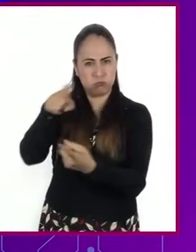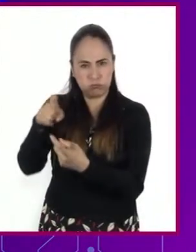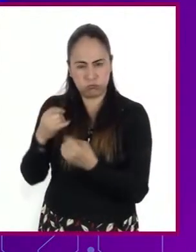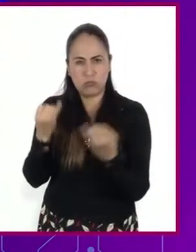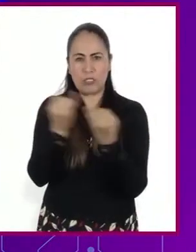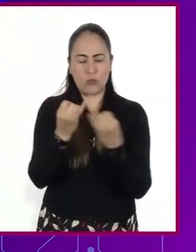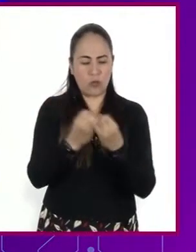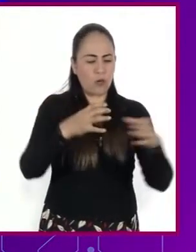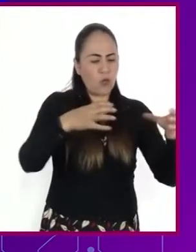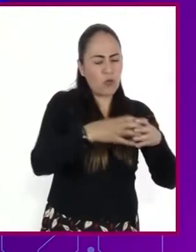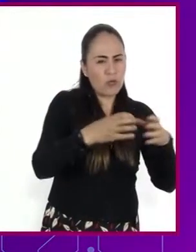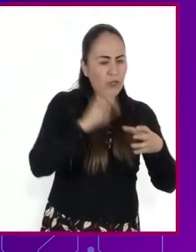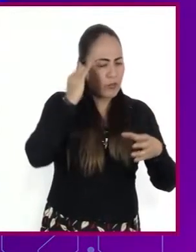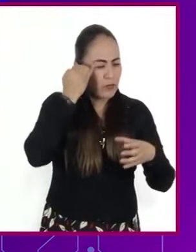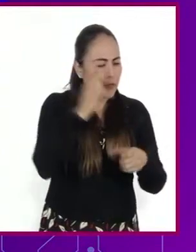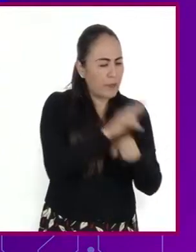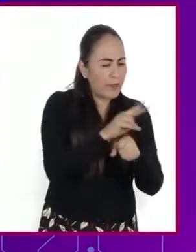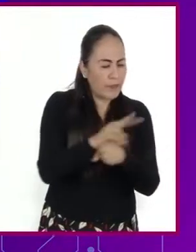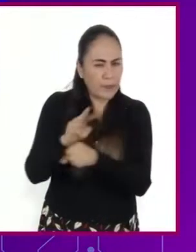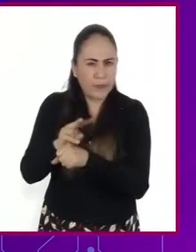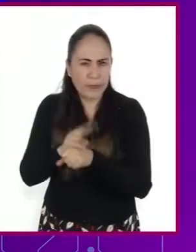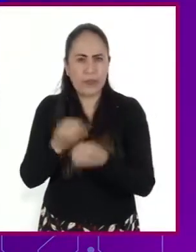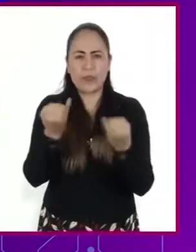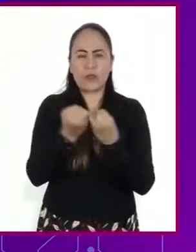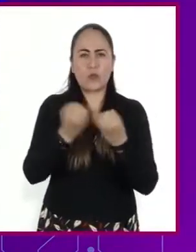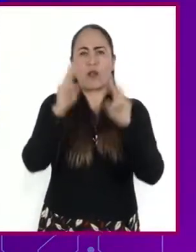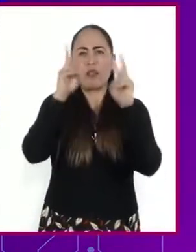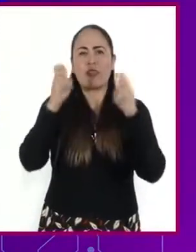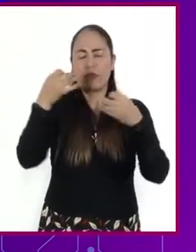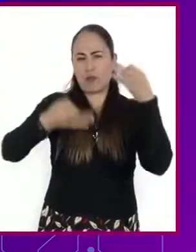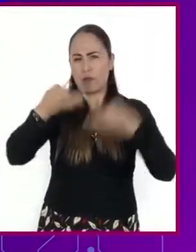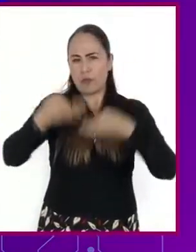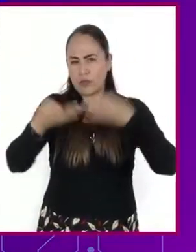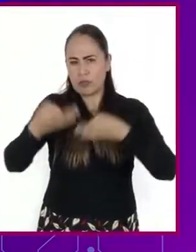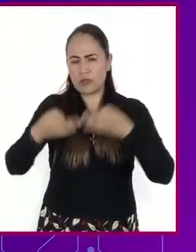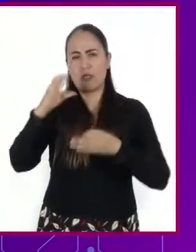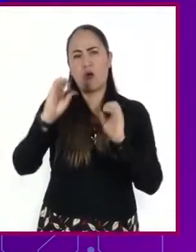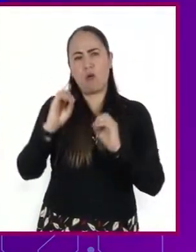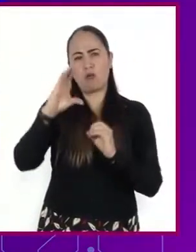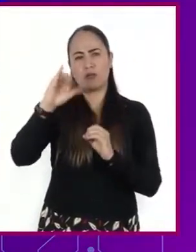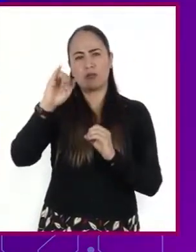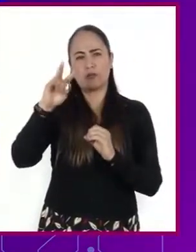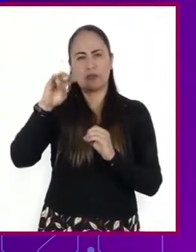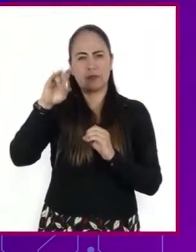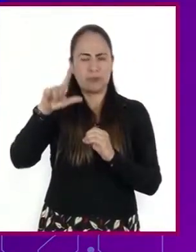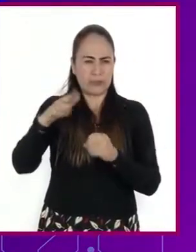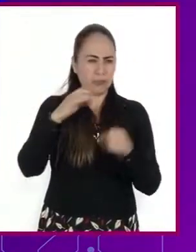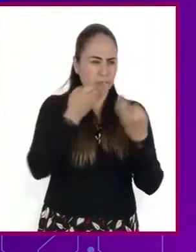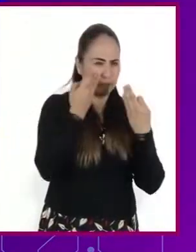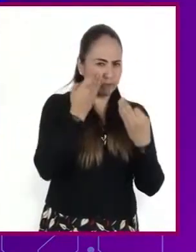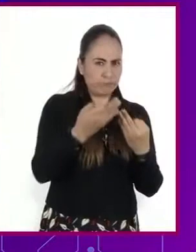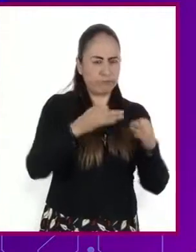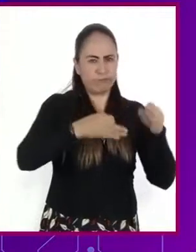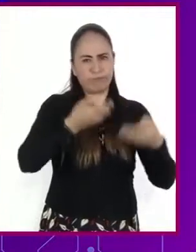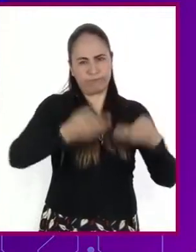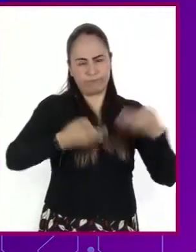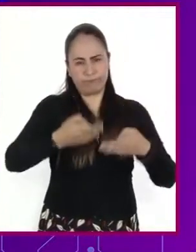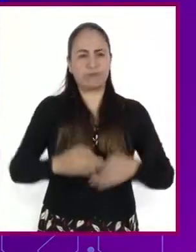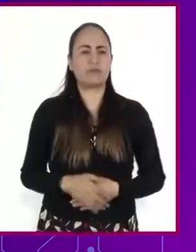virrey era la máxima autoridad en la Nueva España. Tenía a su cargo la administración política,